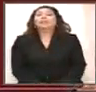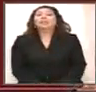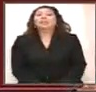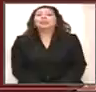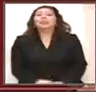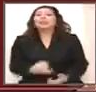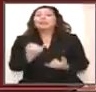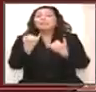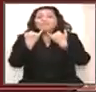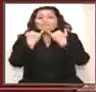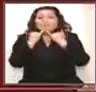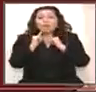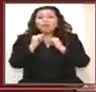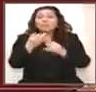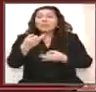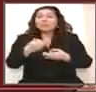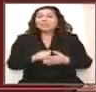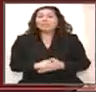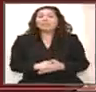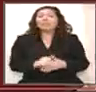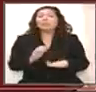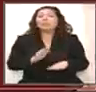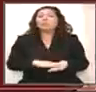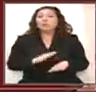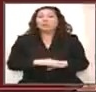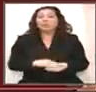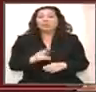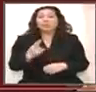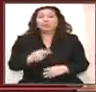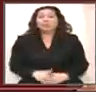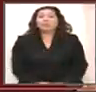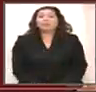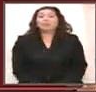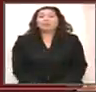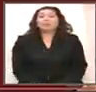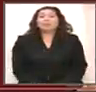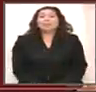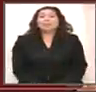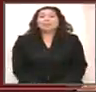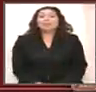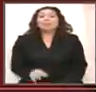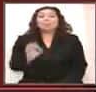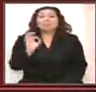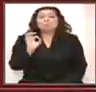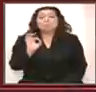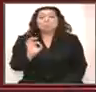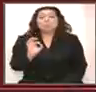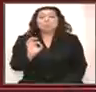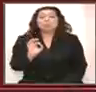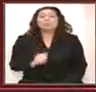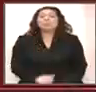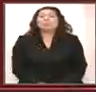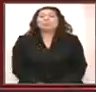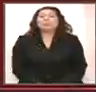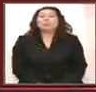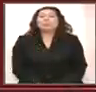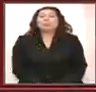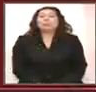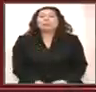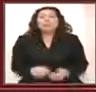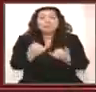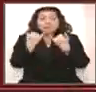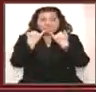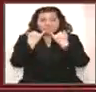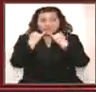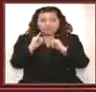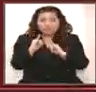de la información y estadística sobre la criminalidad. El punto relacionado a la